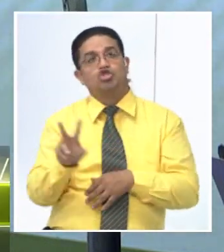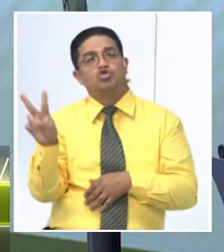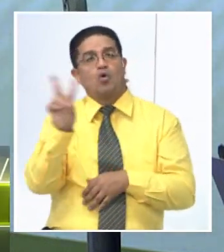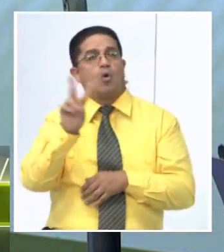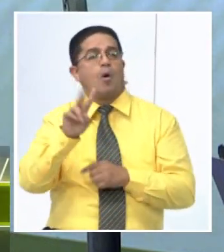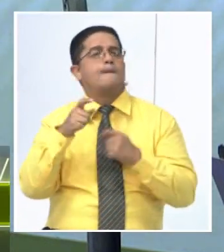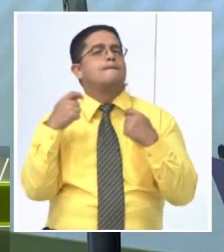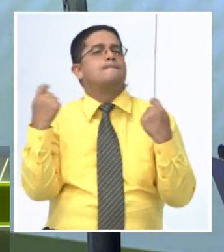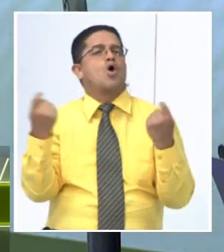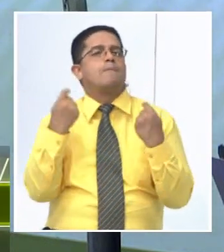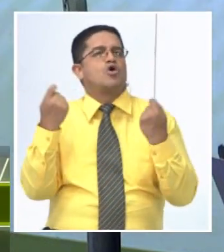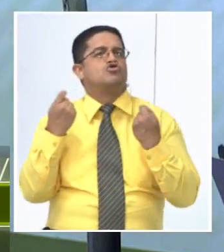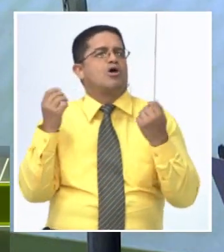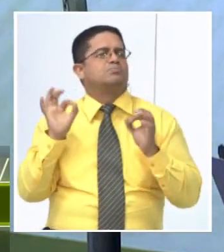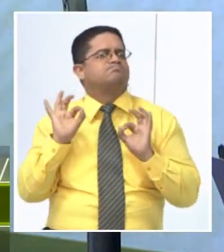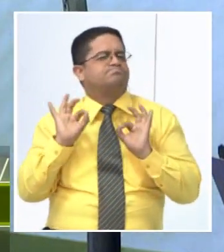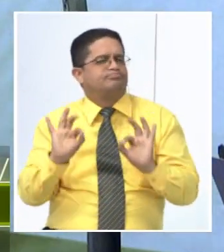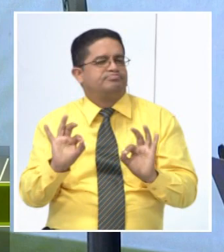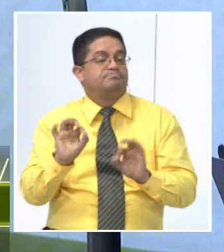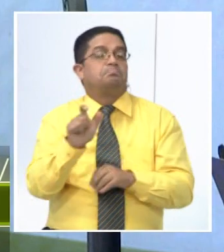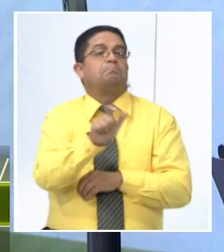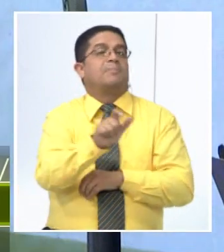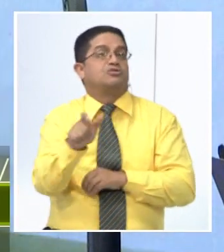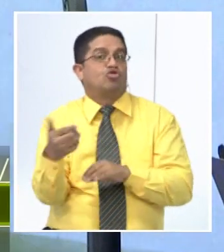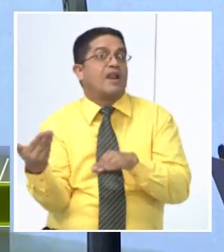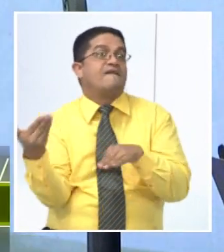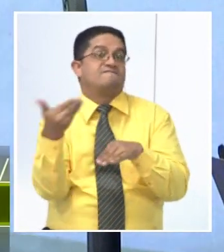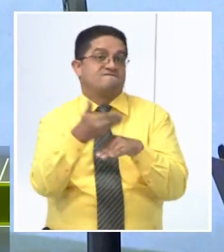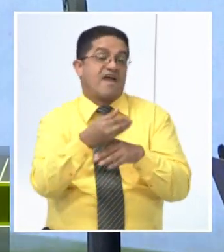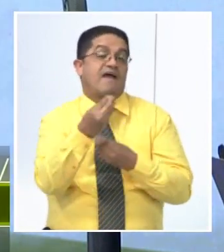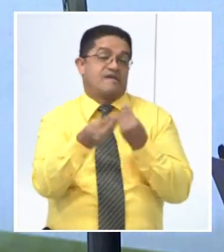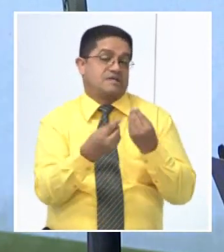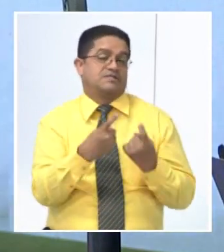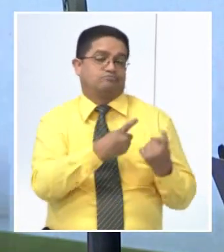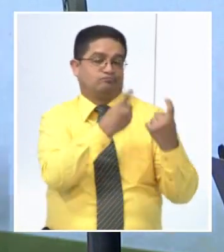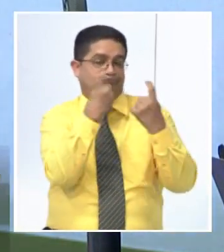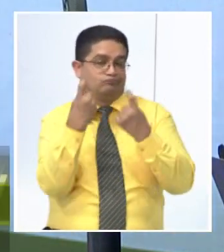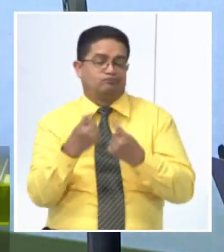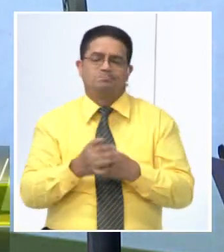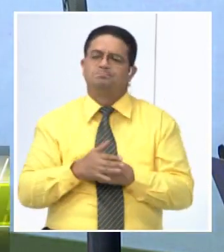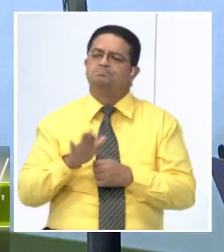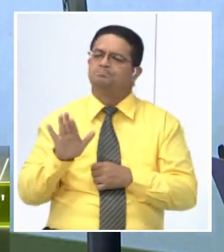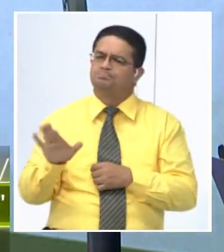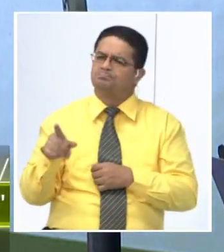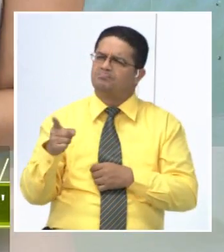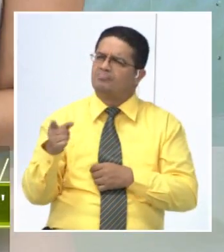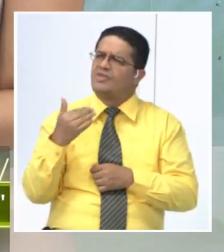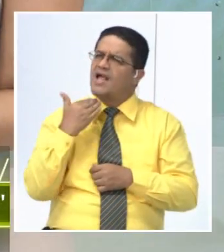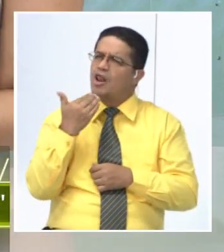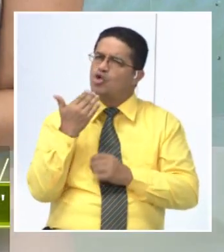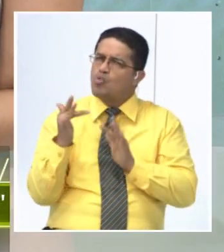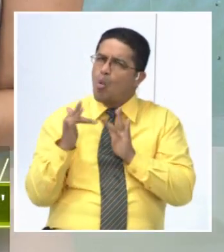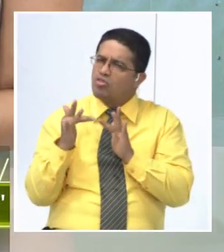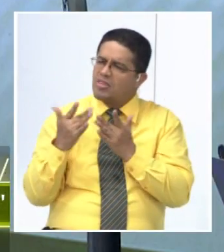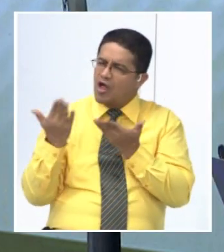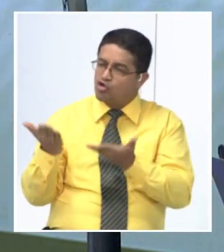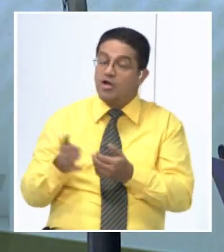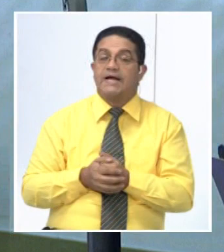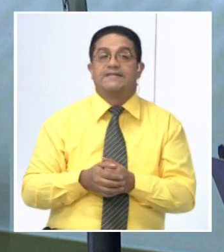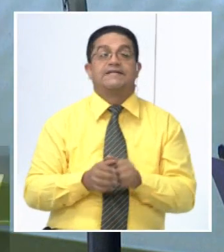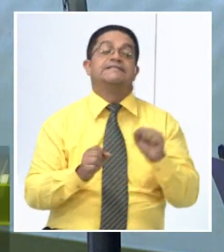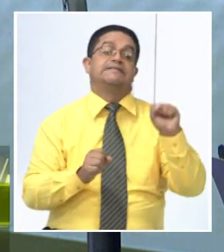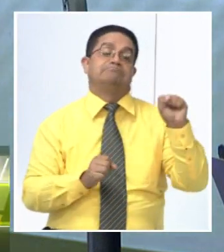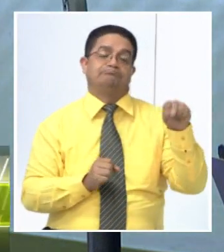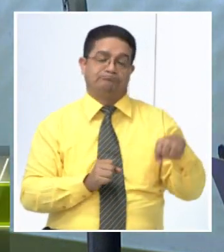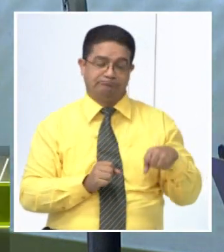promoción especial para que los pacientes acudan a hacerse este tipo de despistaje. Doctor, ¿tiene algún método de contacto? Sí, el